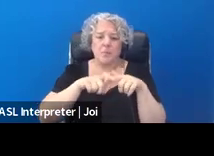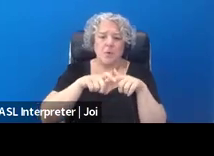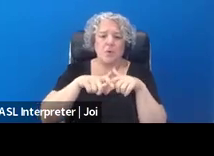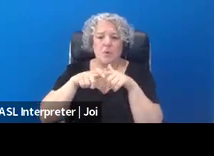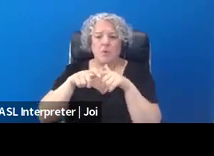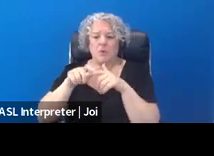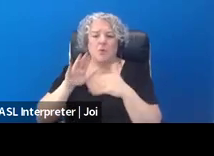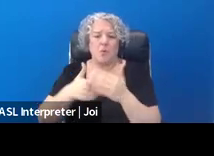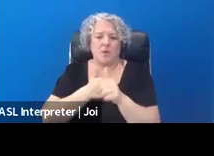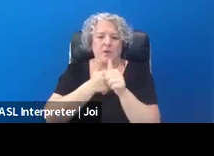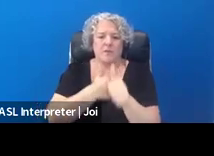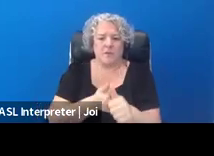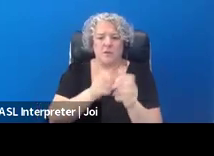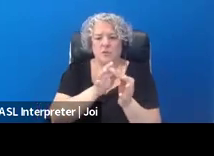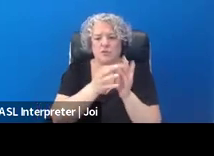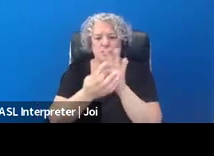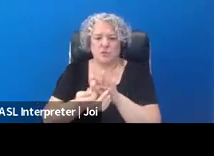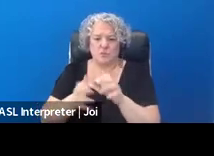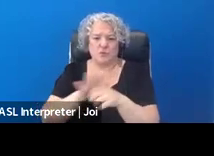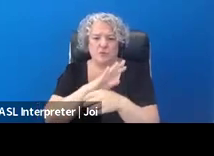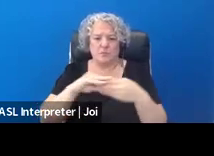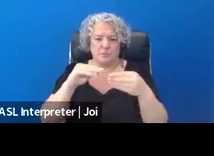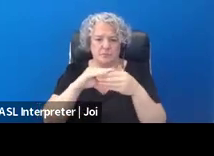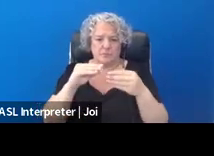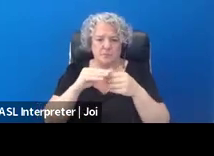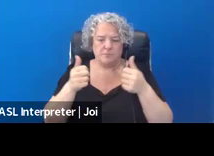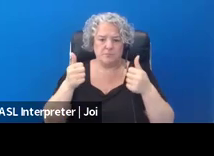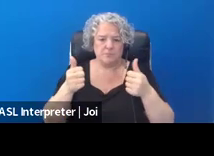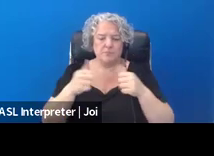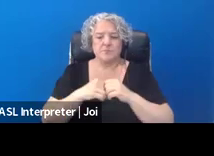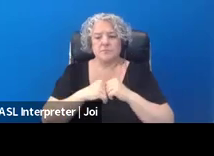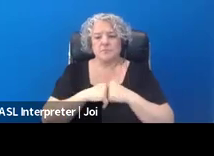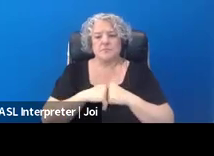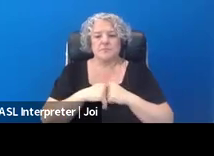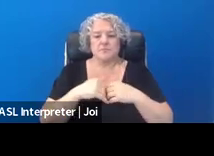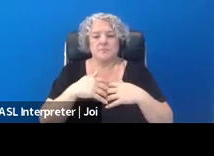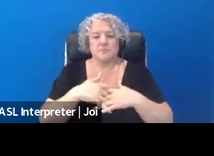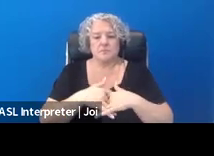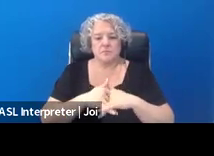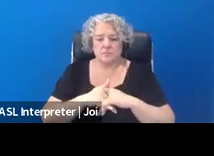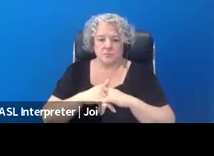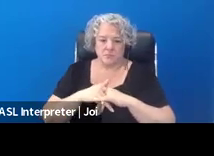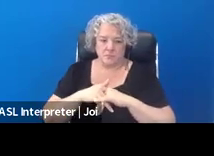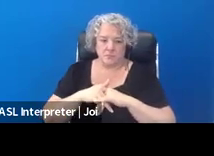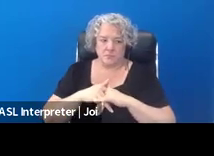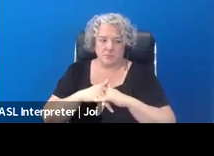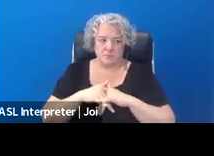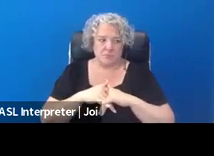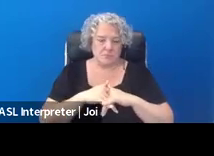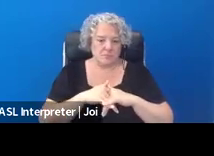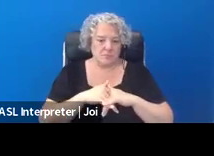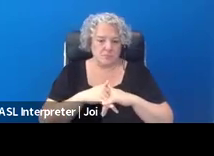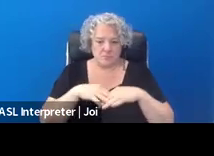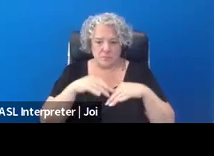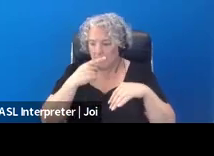that we're able to follow along and interpret your full message. Y un recordatorio a las personas que estén hablando en voz alta el día de hoy de por favor